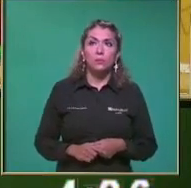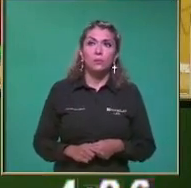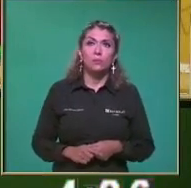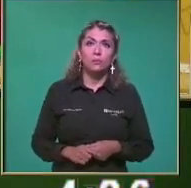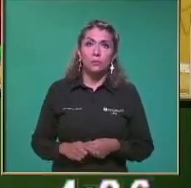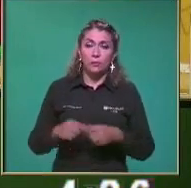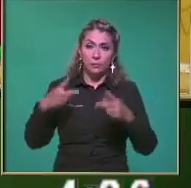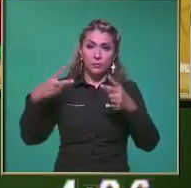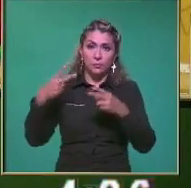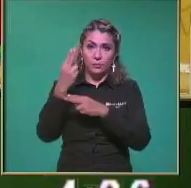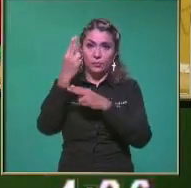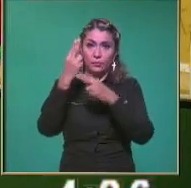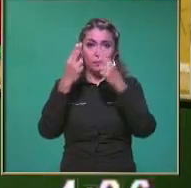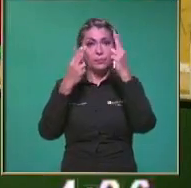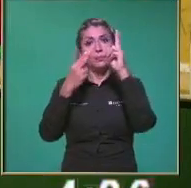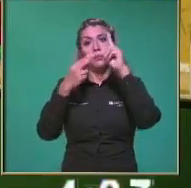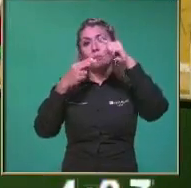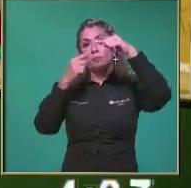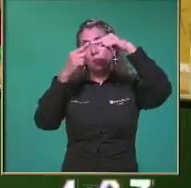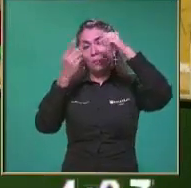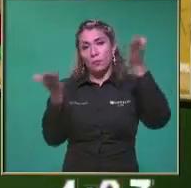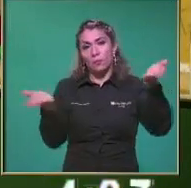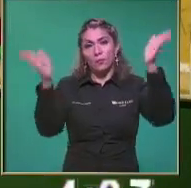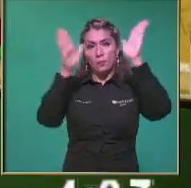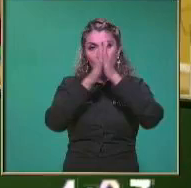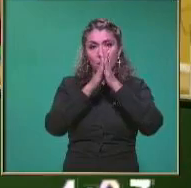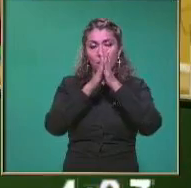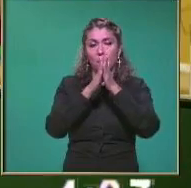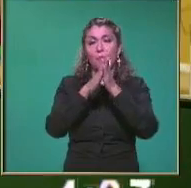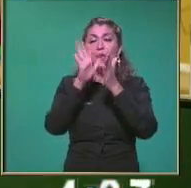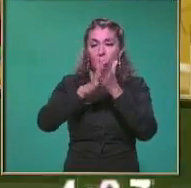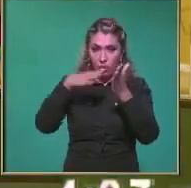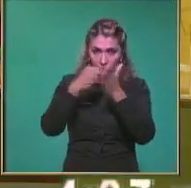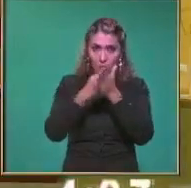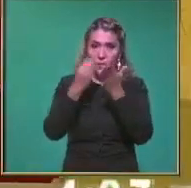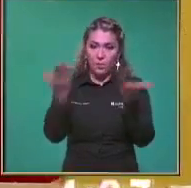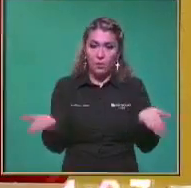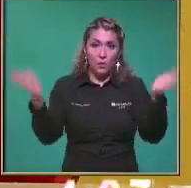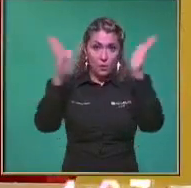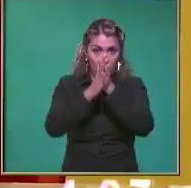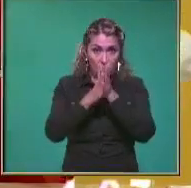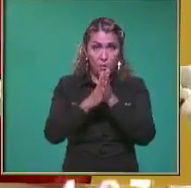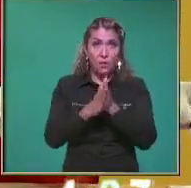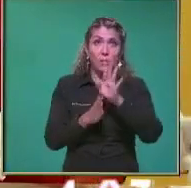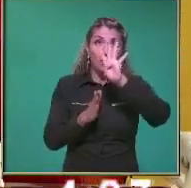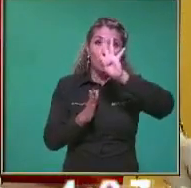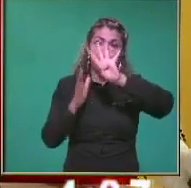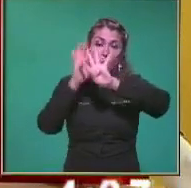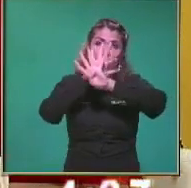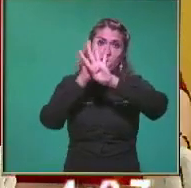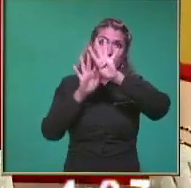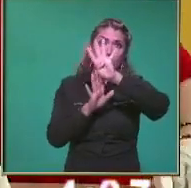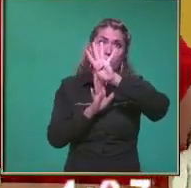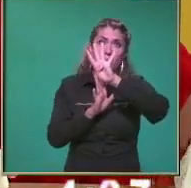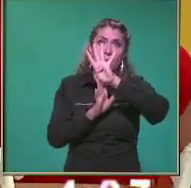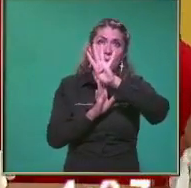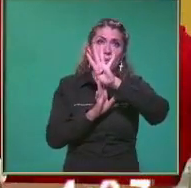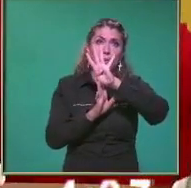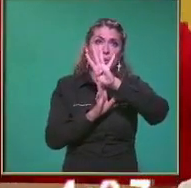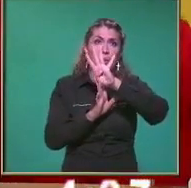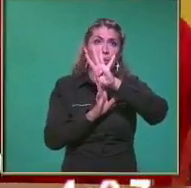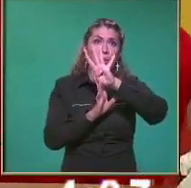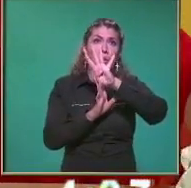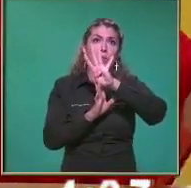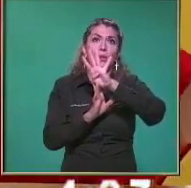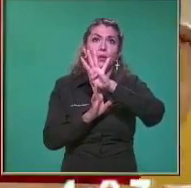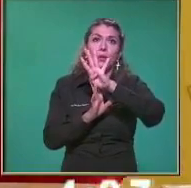aquí a la mitad y luego a la otra mitad, aquí ya tengo cuartos. Lo voy a dejar aquí preparado. Tengo cuartos. Vamos a ver